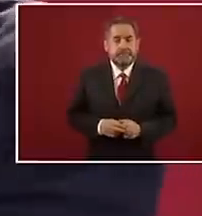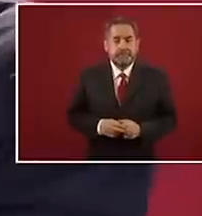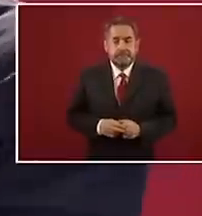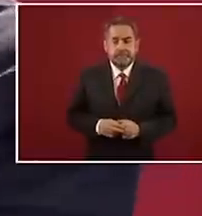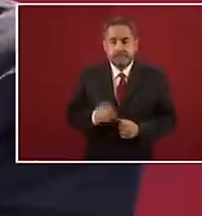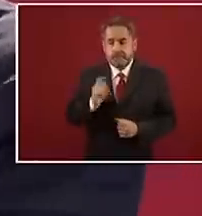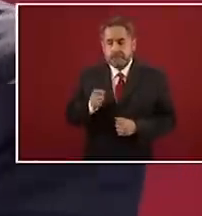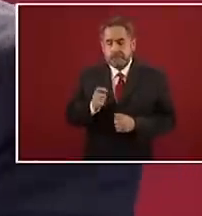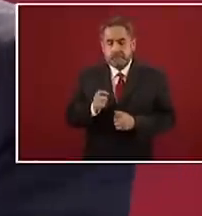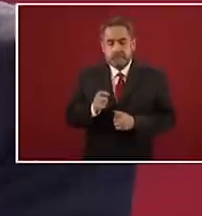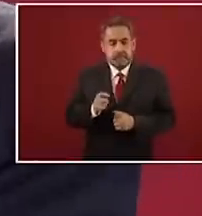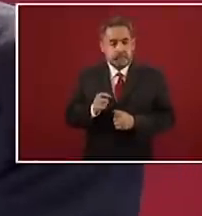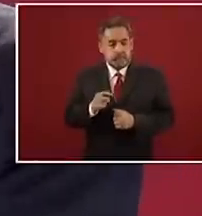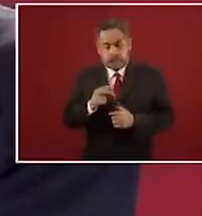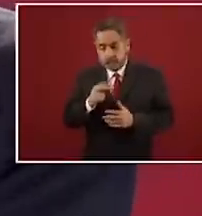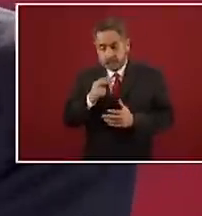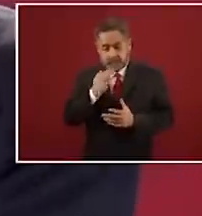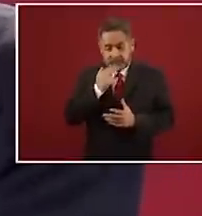sin usarlos,